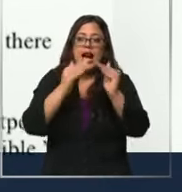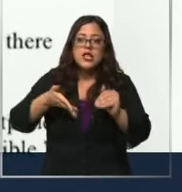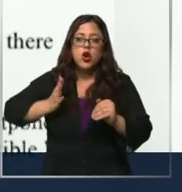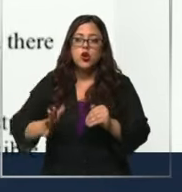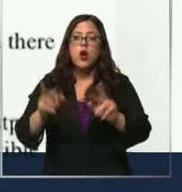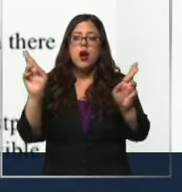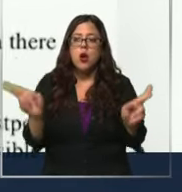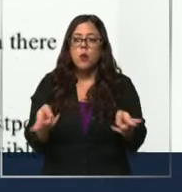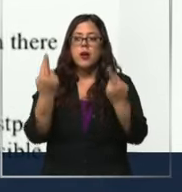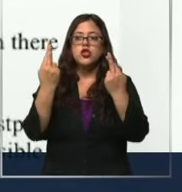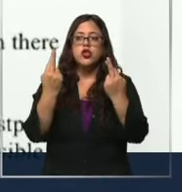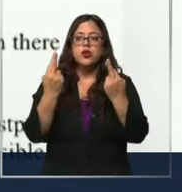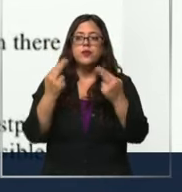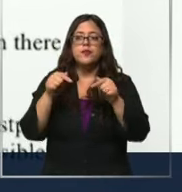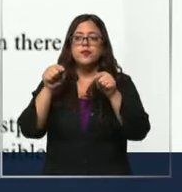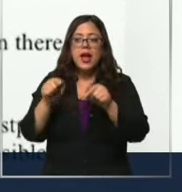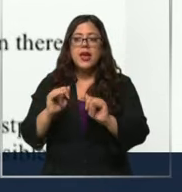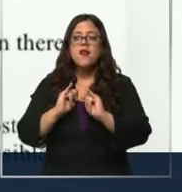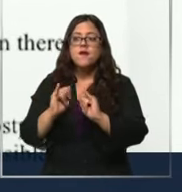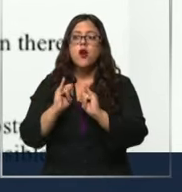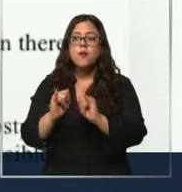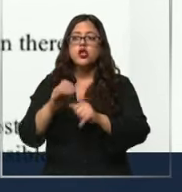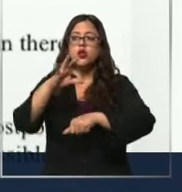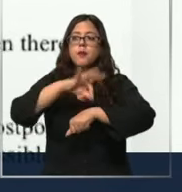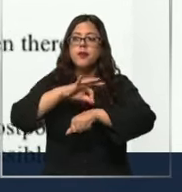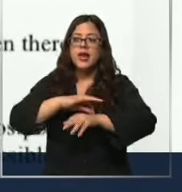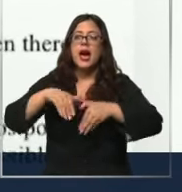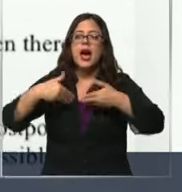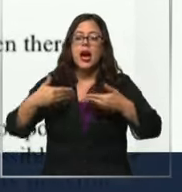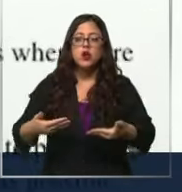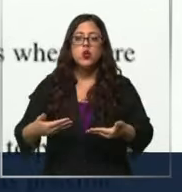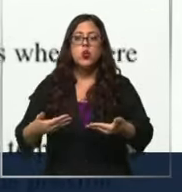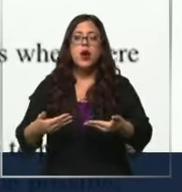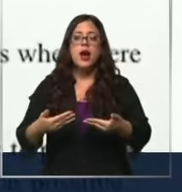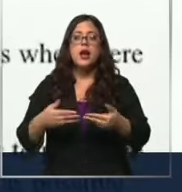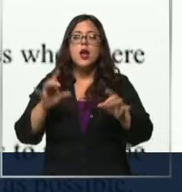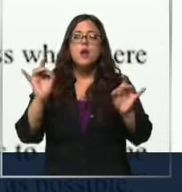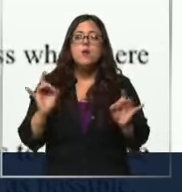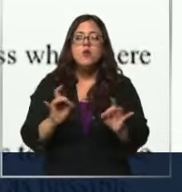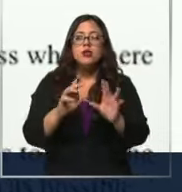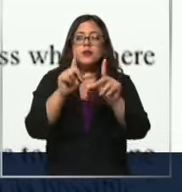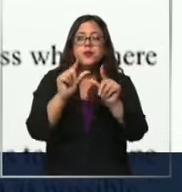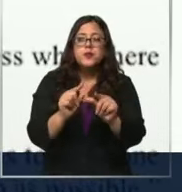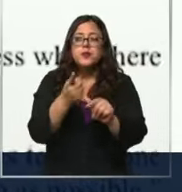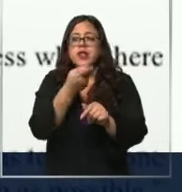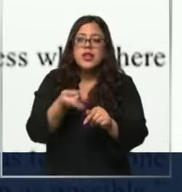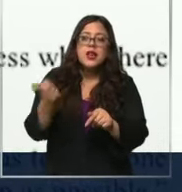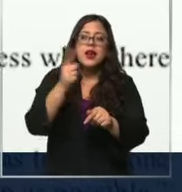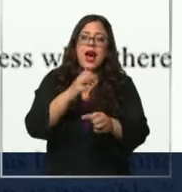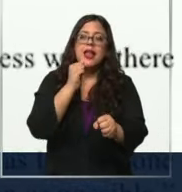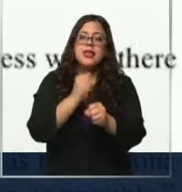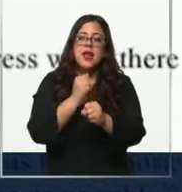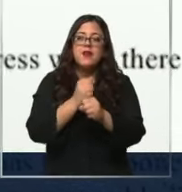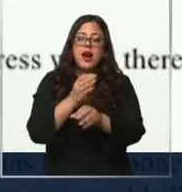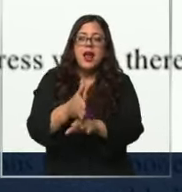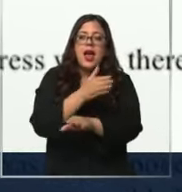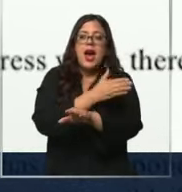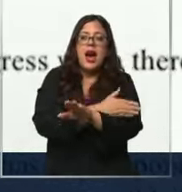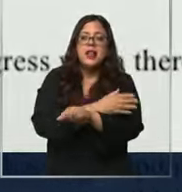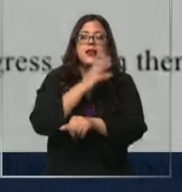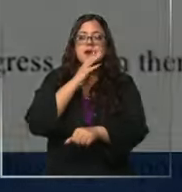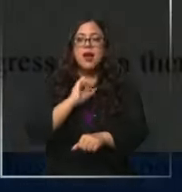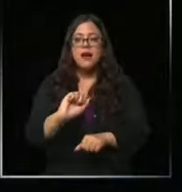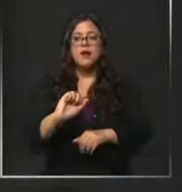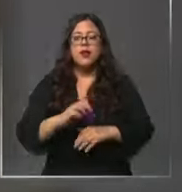su recuperación. Según las indicaciones médicas actuales, es poco probable que regrese a sus deberes públicos antes de la